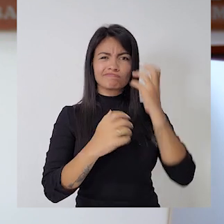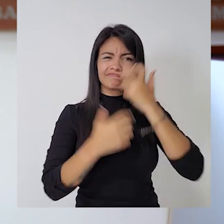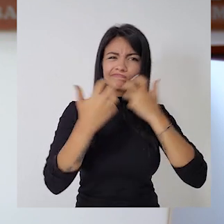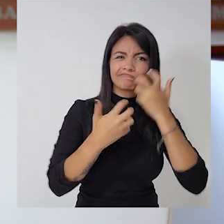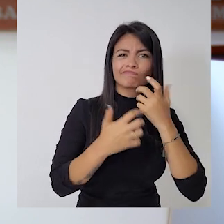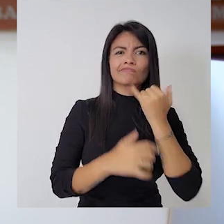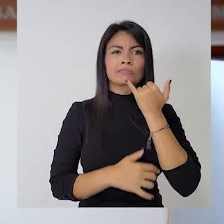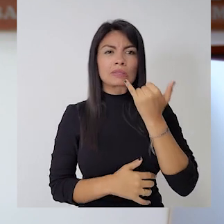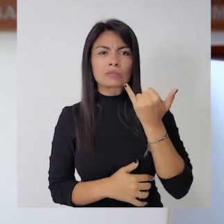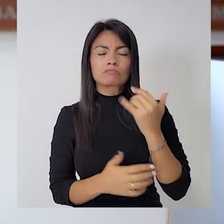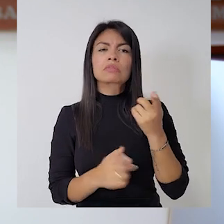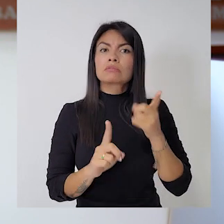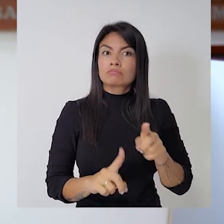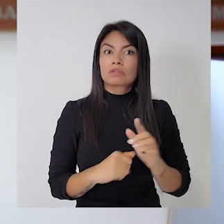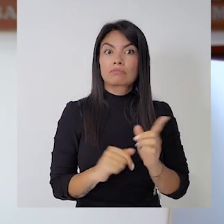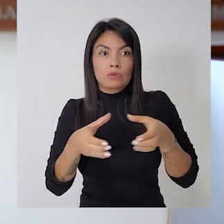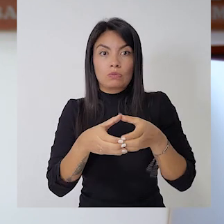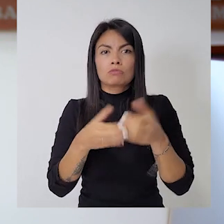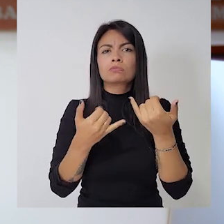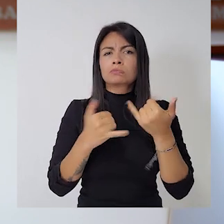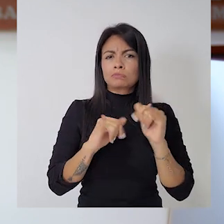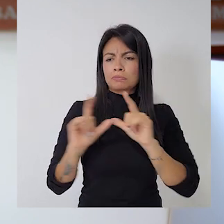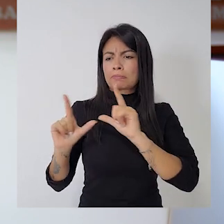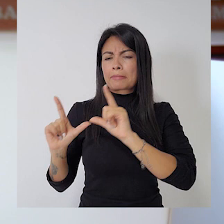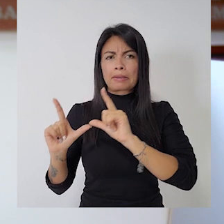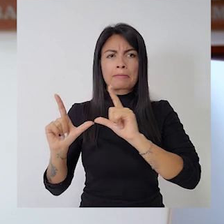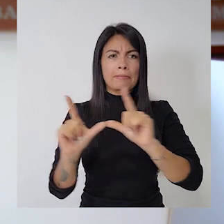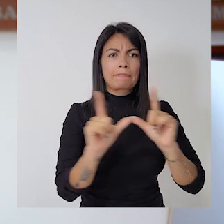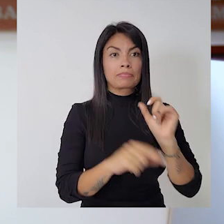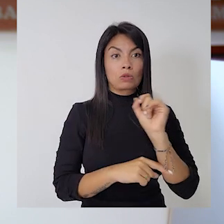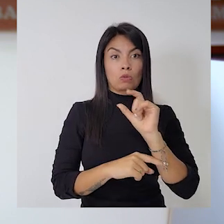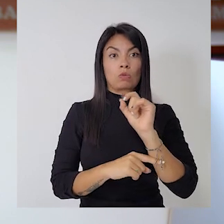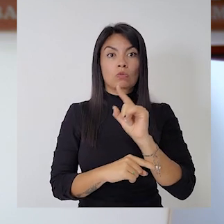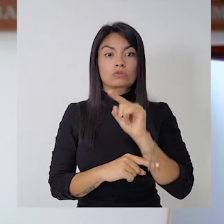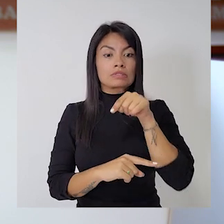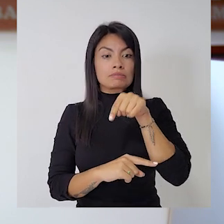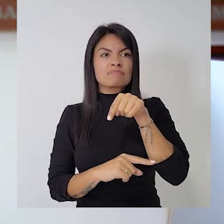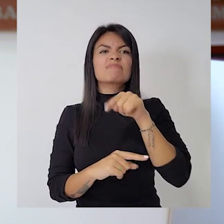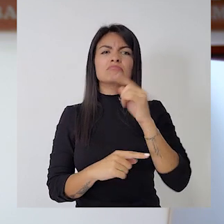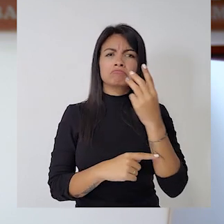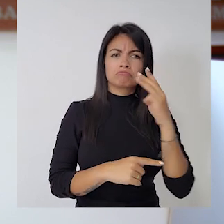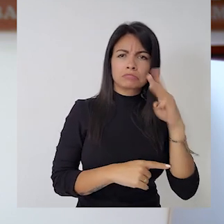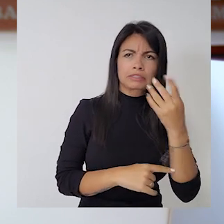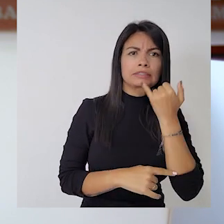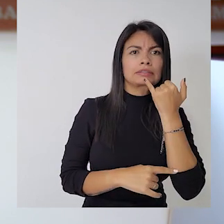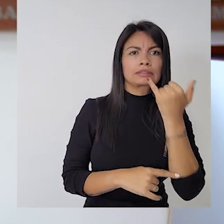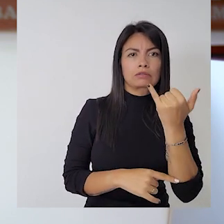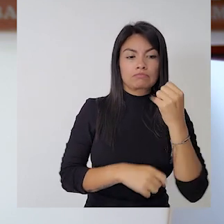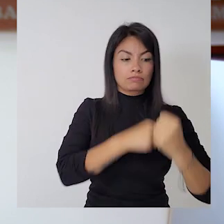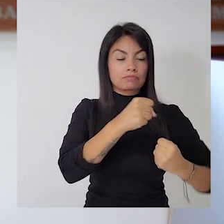y de la presentación de pruebas internacionales. Graduamos ya a la primera promoción trilingüe el